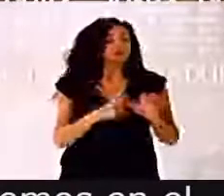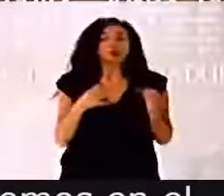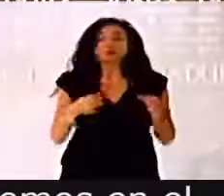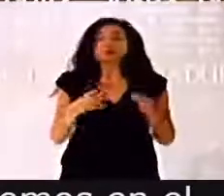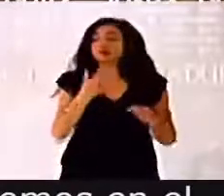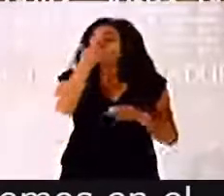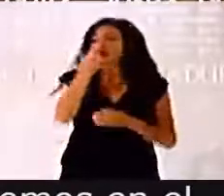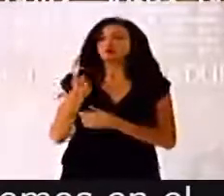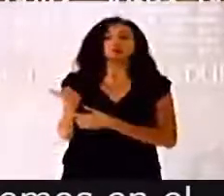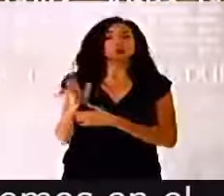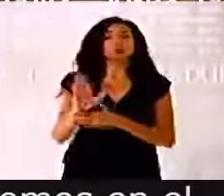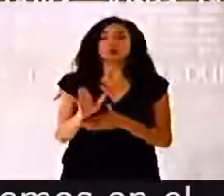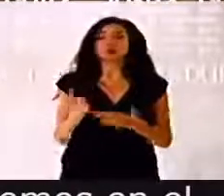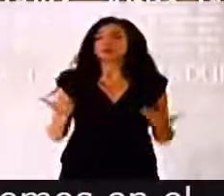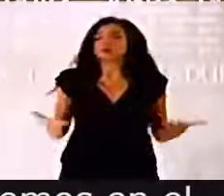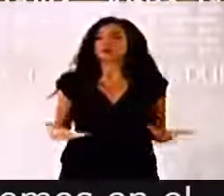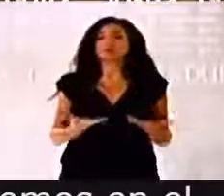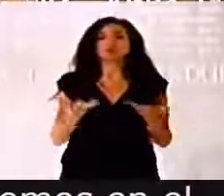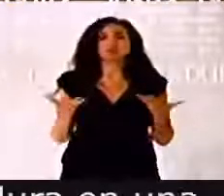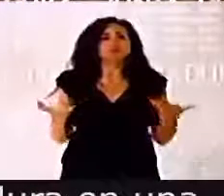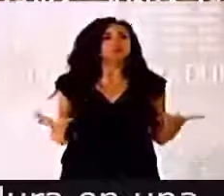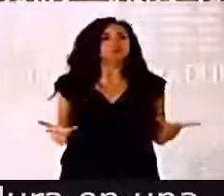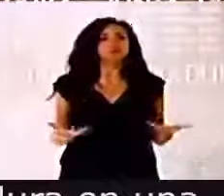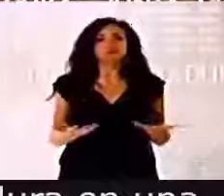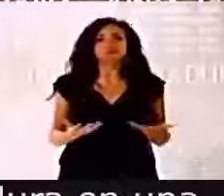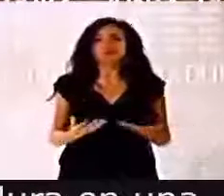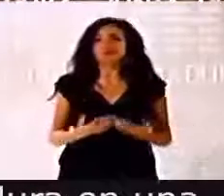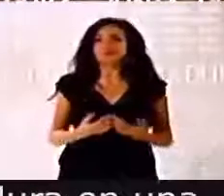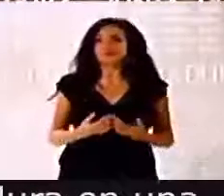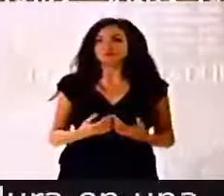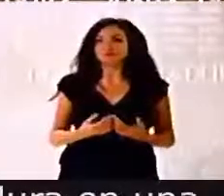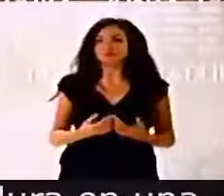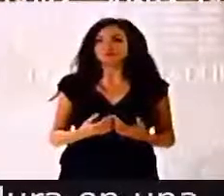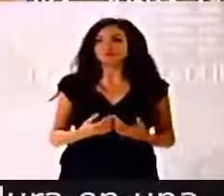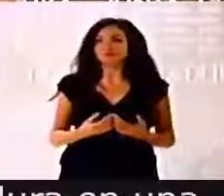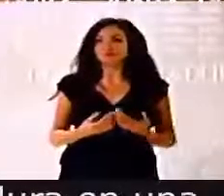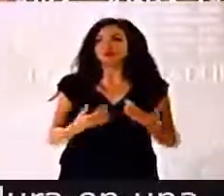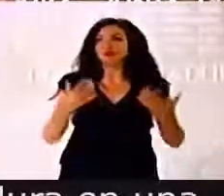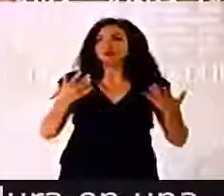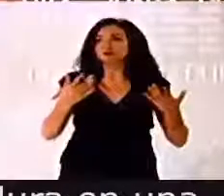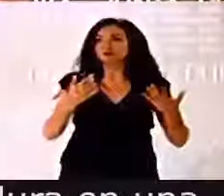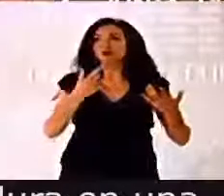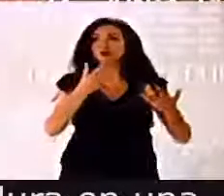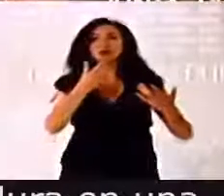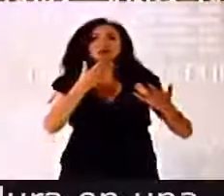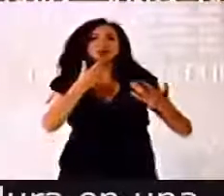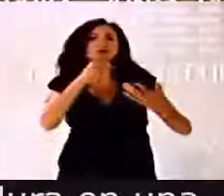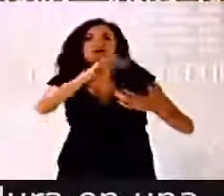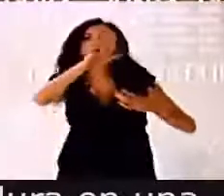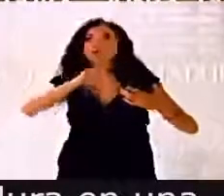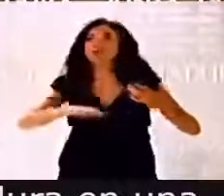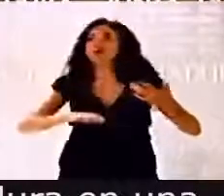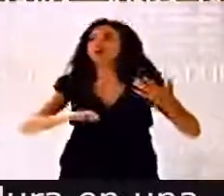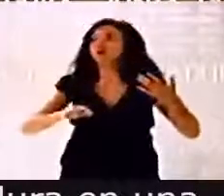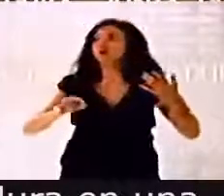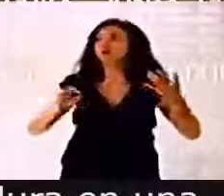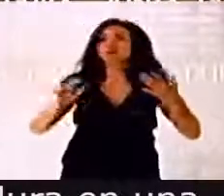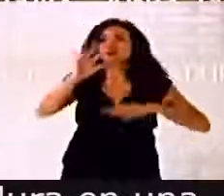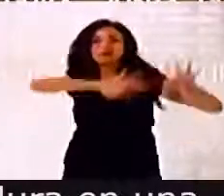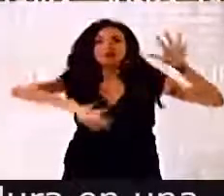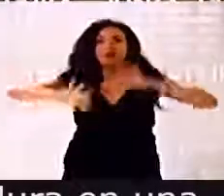actitud de que no parezcamos 17 cosas distintas, como ha dicho el presidente, de que lo razonable